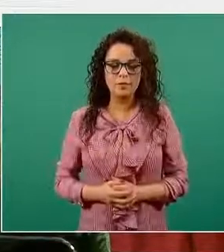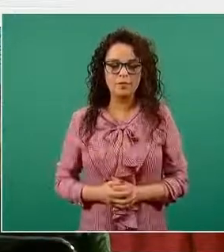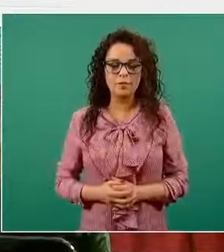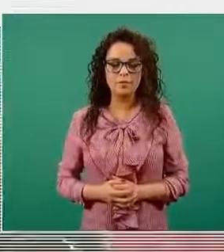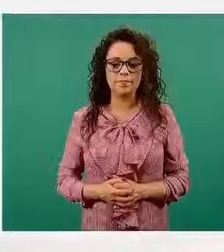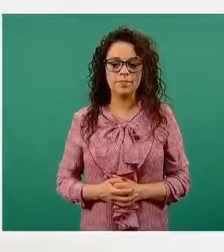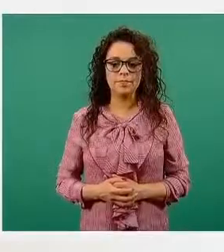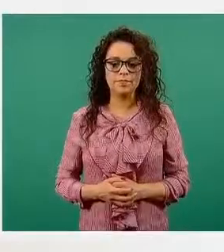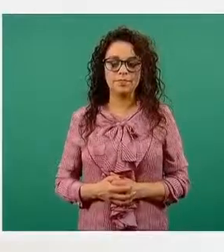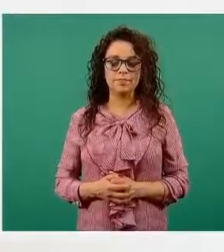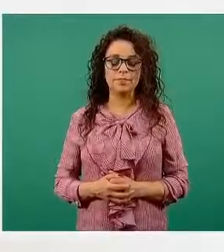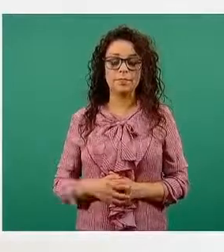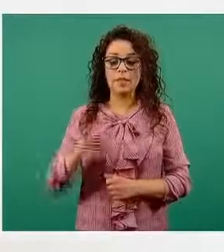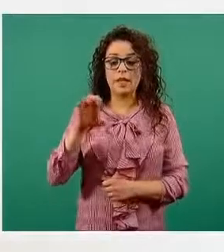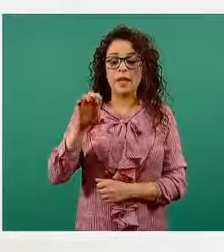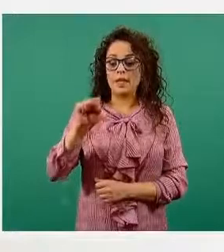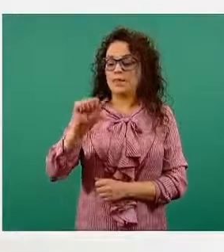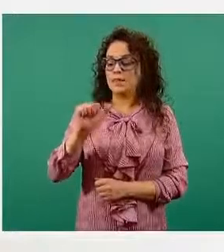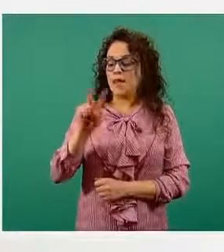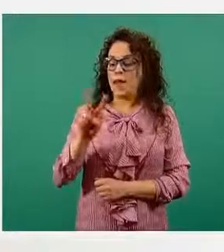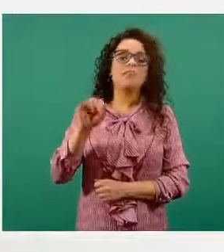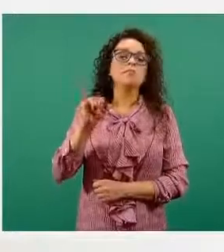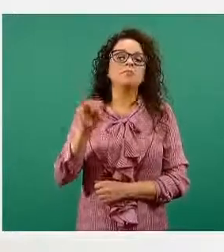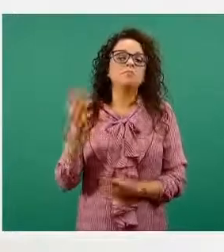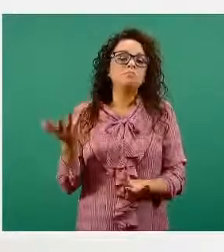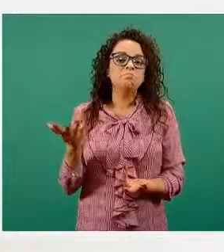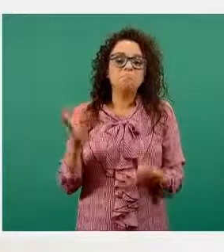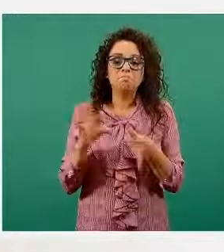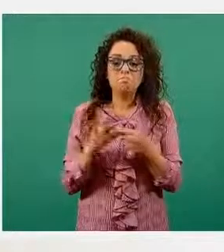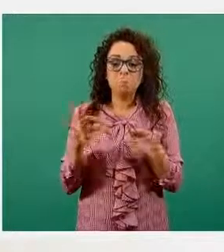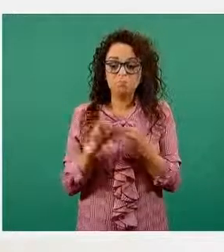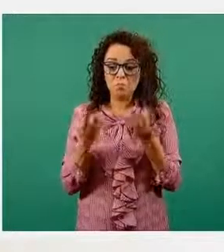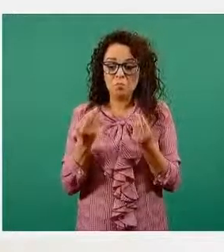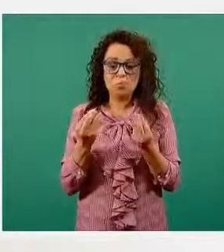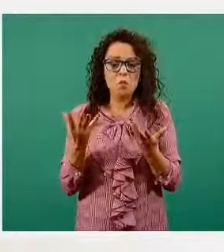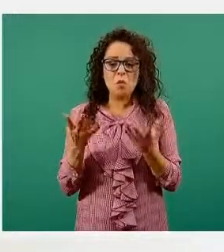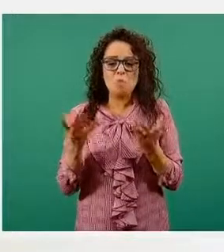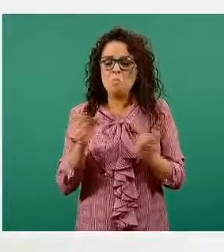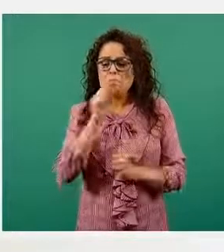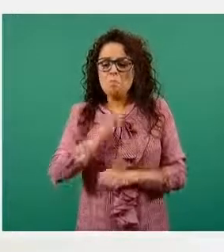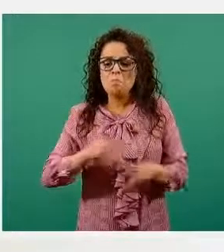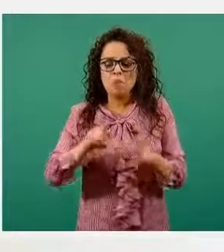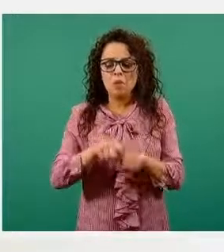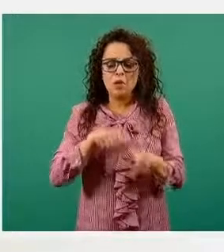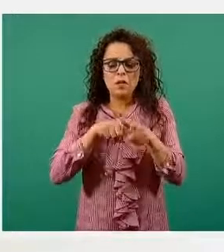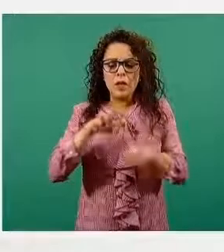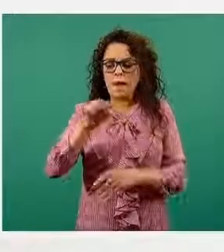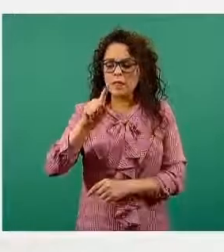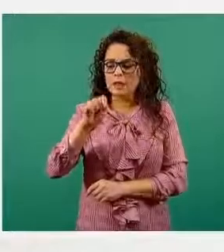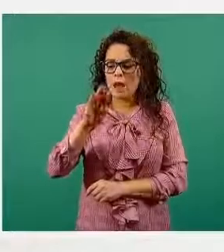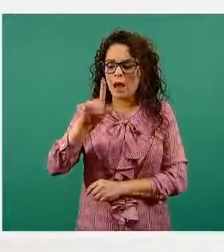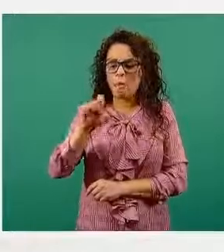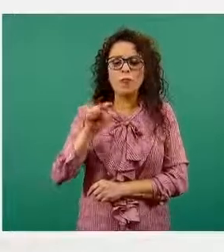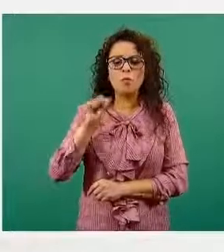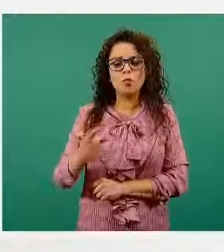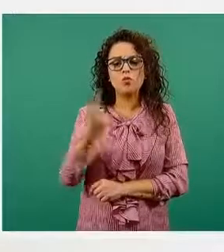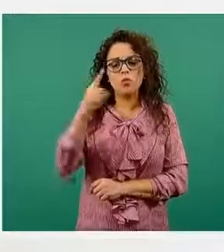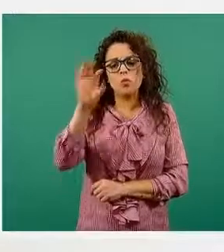Casi para terminar, los ESAVIS, no hay mucho que comentar, siguen muy estables, 0.1%, en su gran